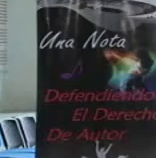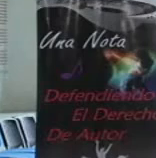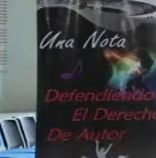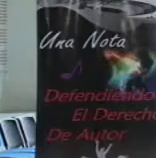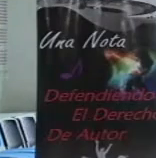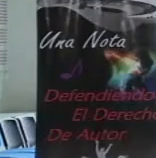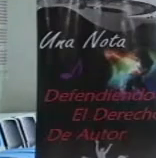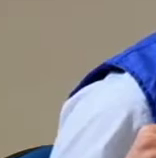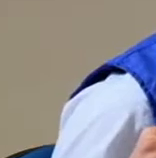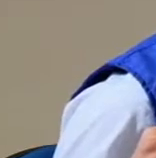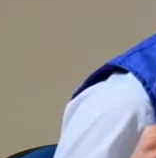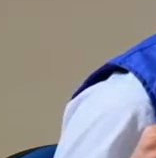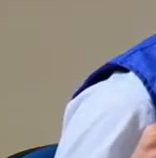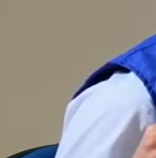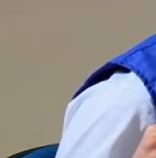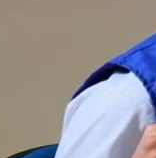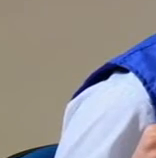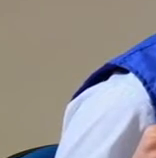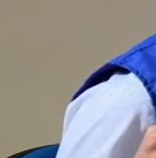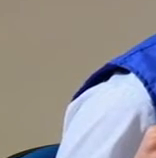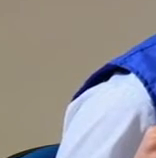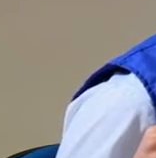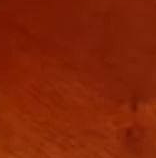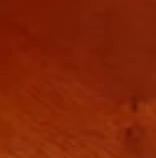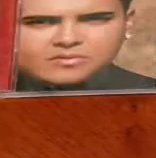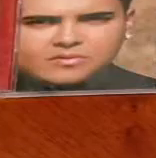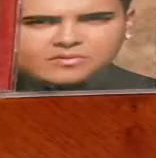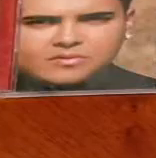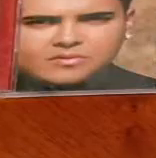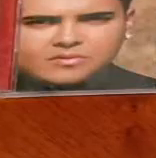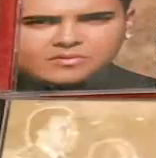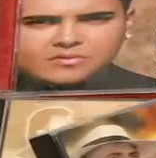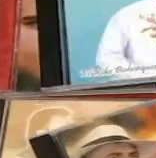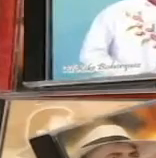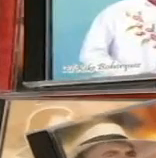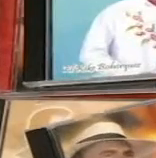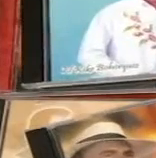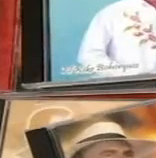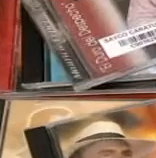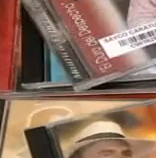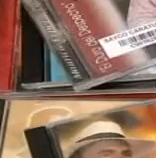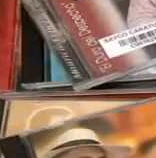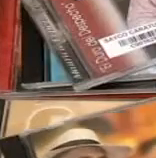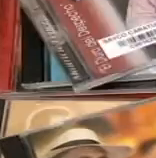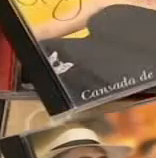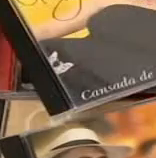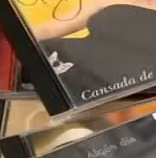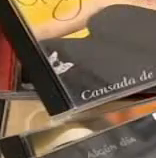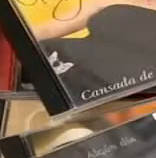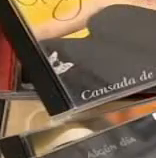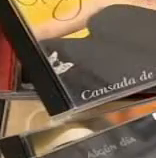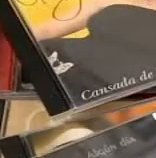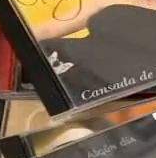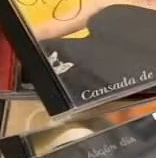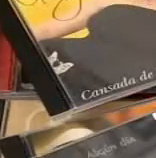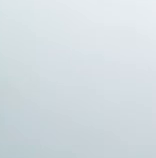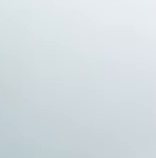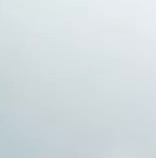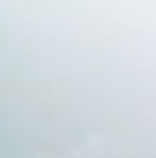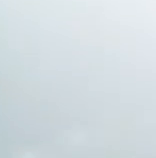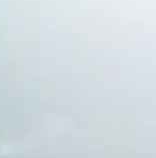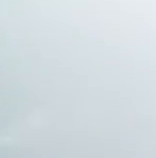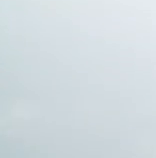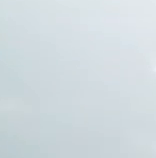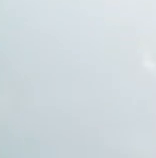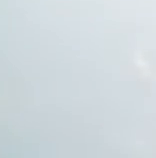derecho que tienen sus socios, autores y compositores. Las obras musicales son propiedad privada de sus autores y compositores, y